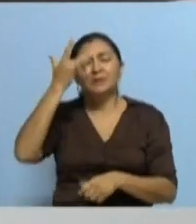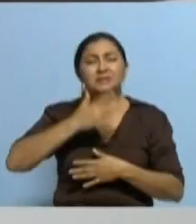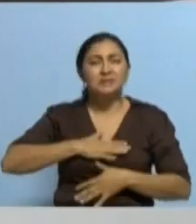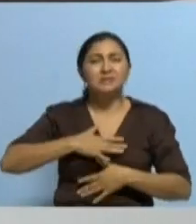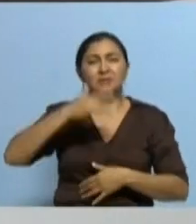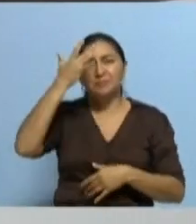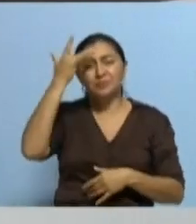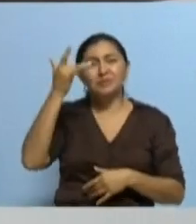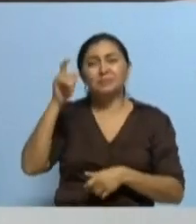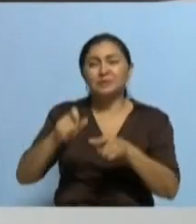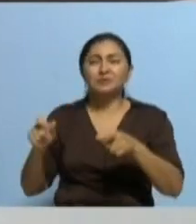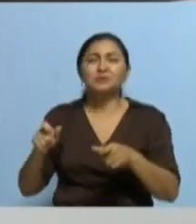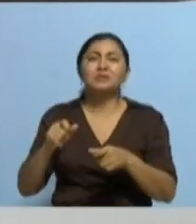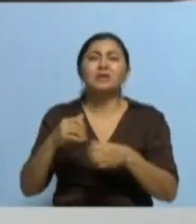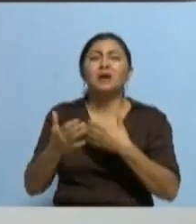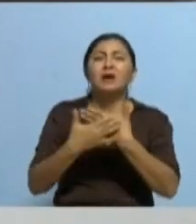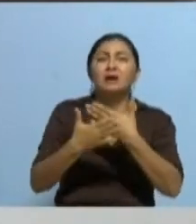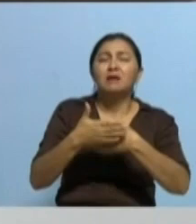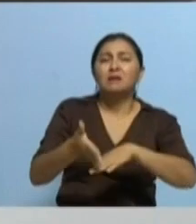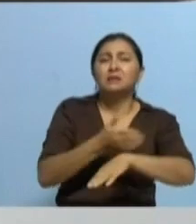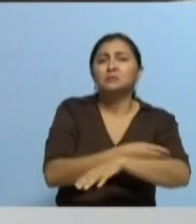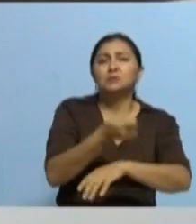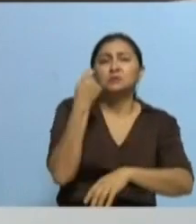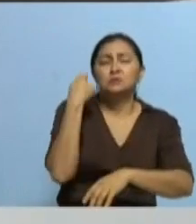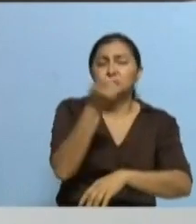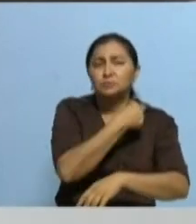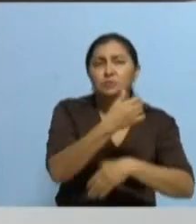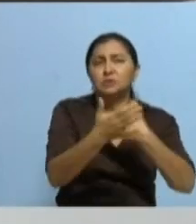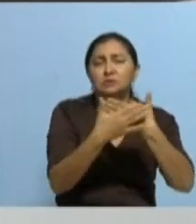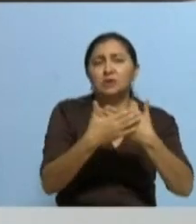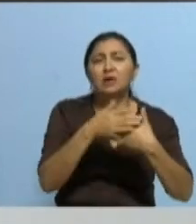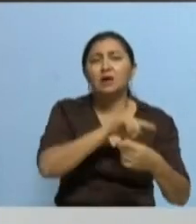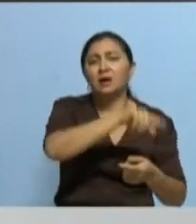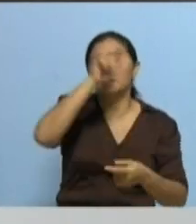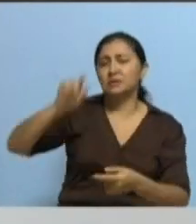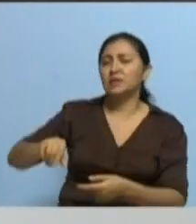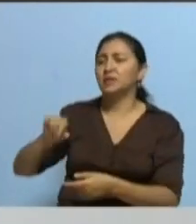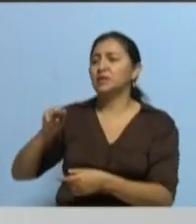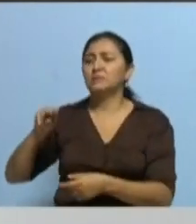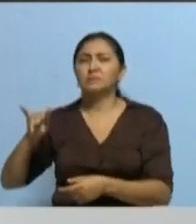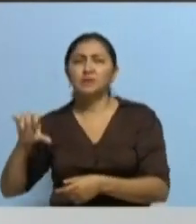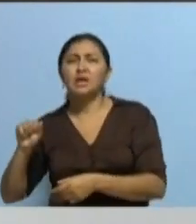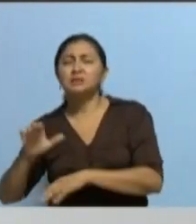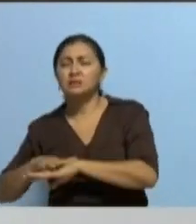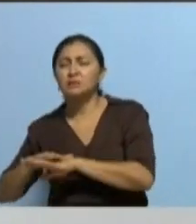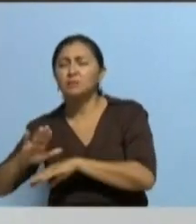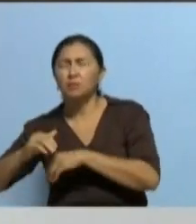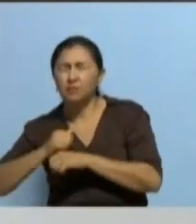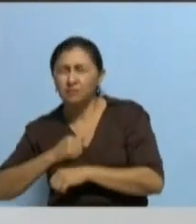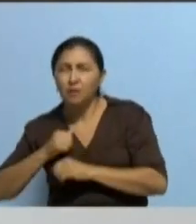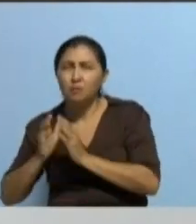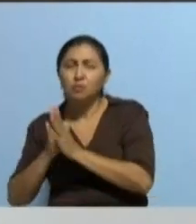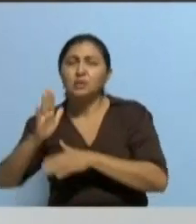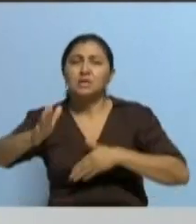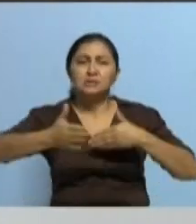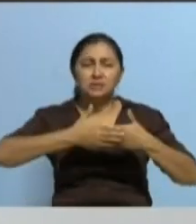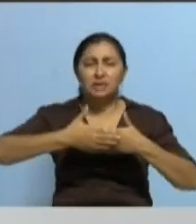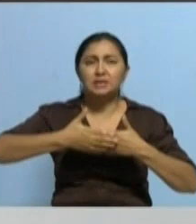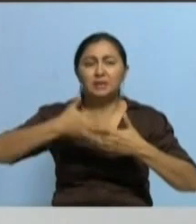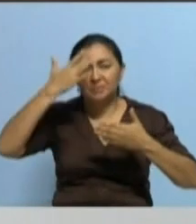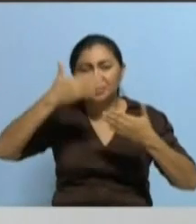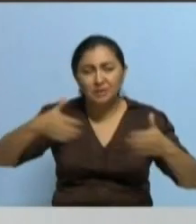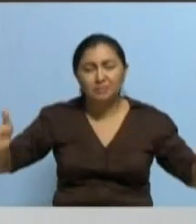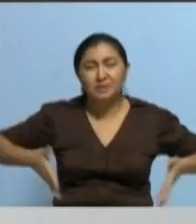a solicitud del municipio de Santo Tomás, que hizo ante Invías del cierre de la vía oriental porque el